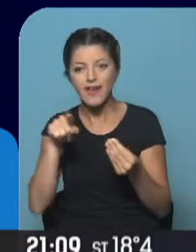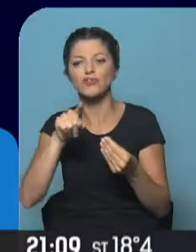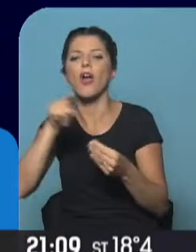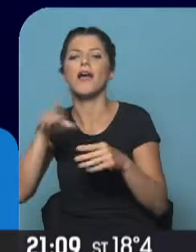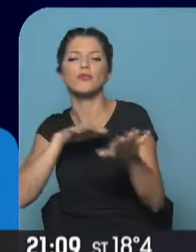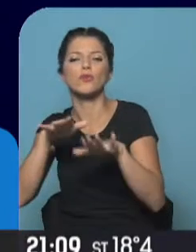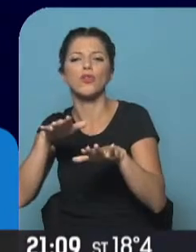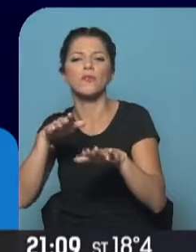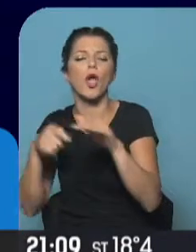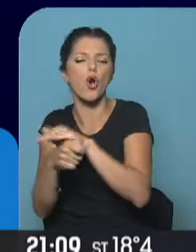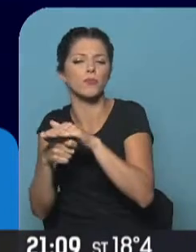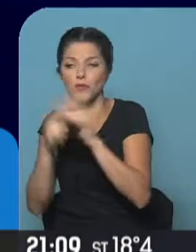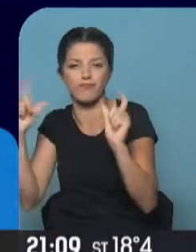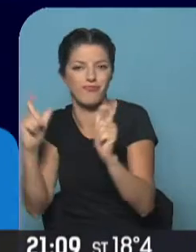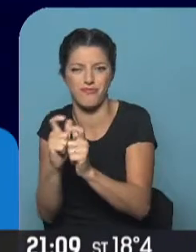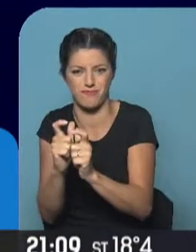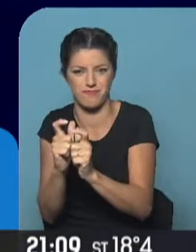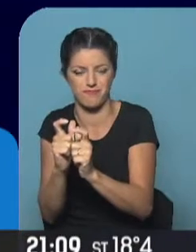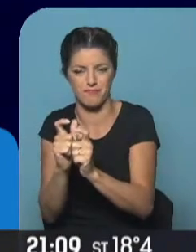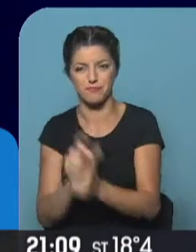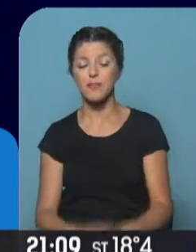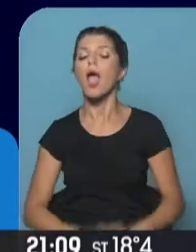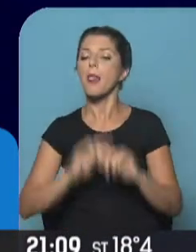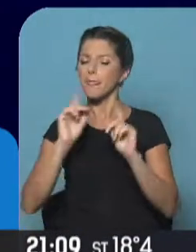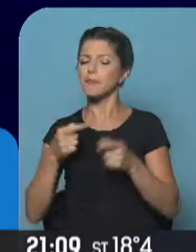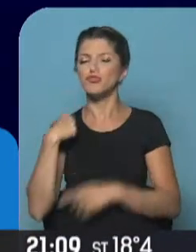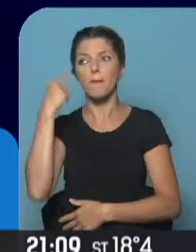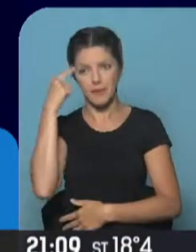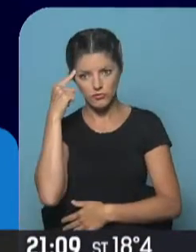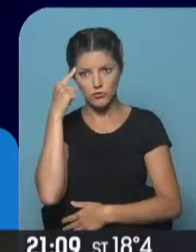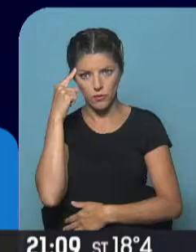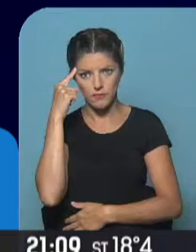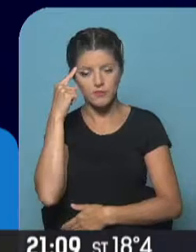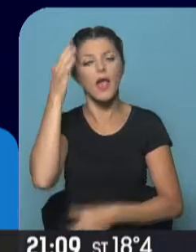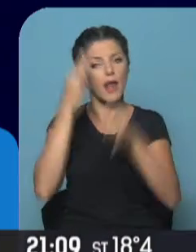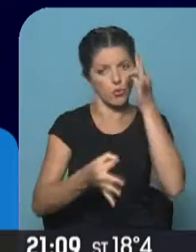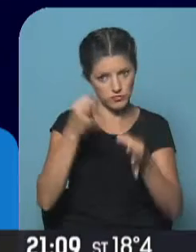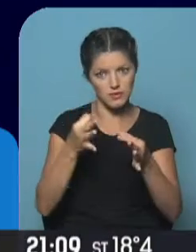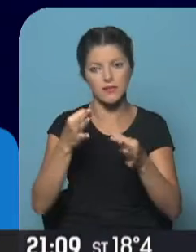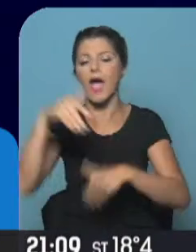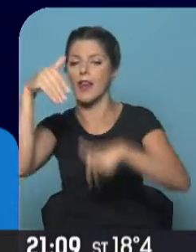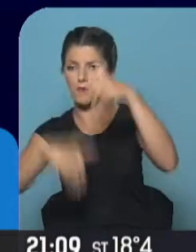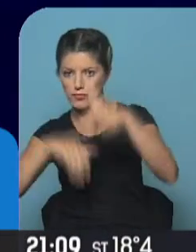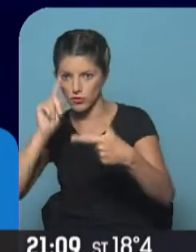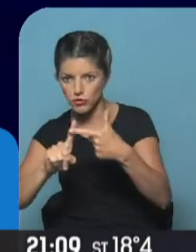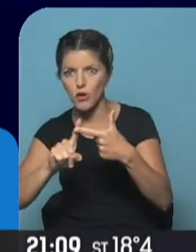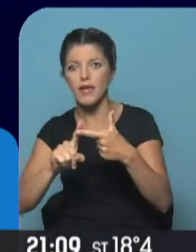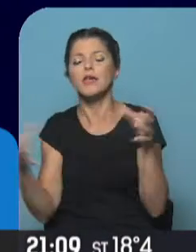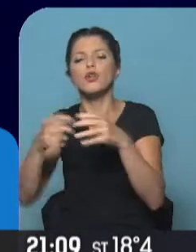en el funcionamiento de la justicia y una mejora en los sistemas electorales y la organización de los partidos,